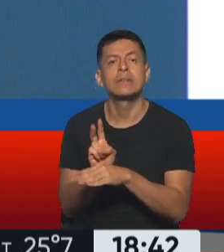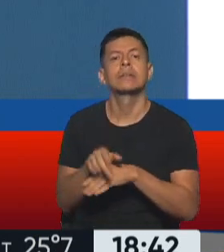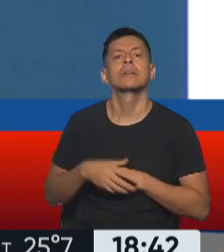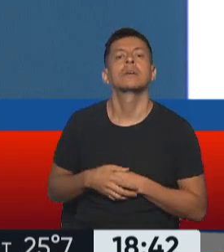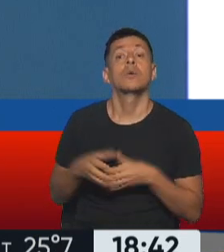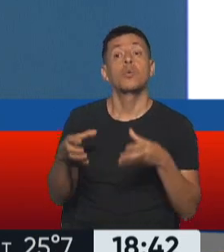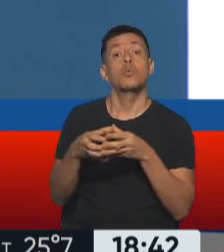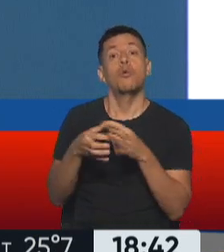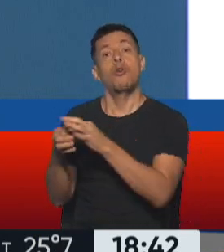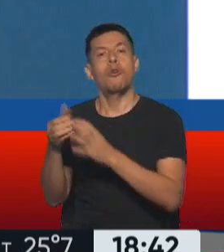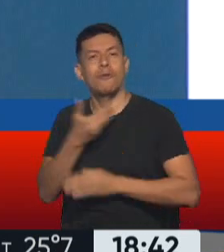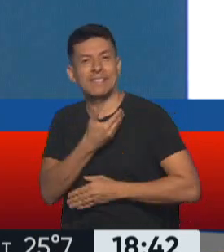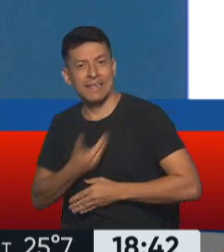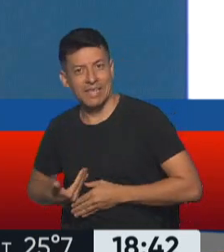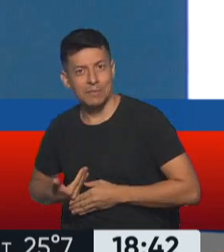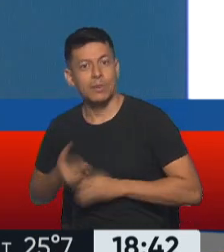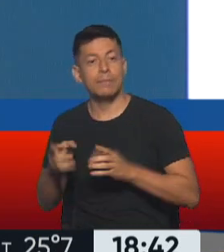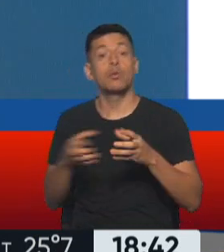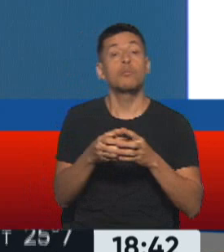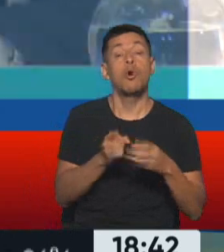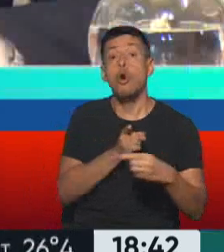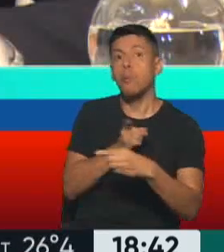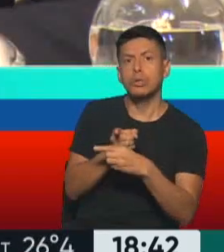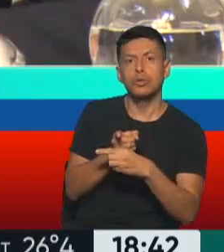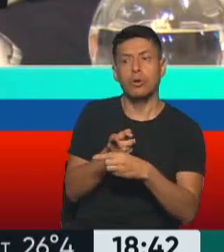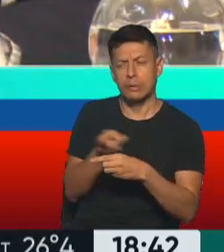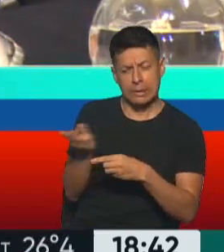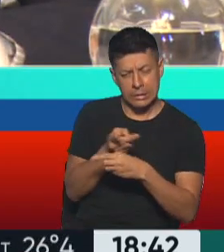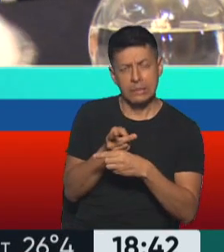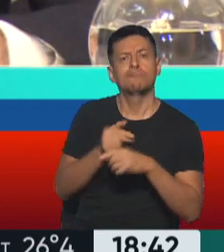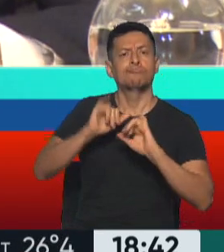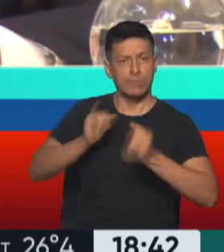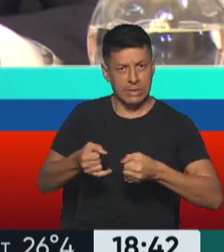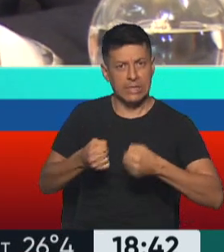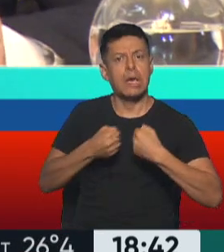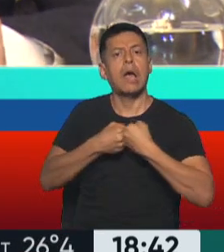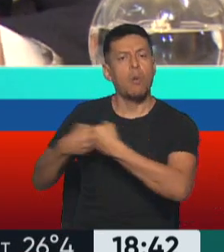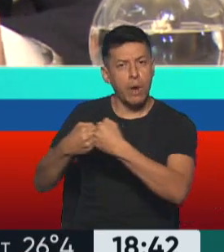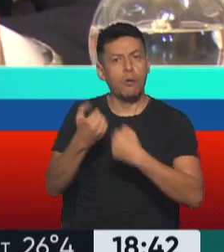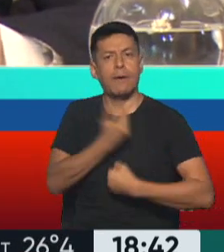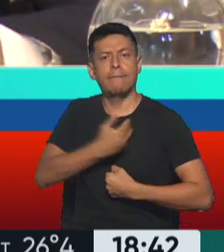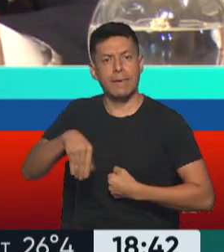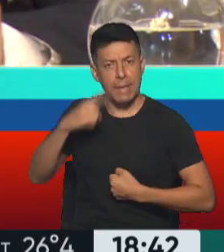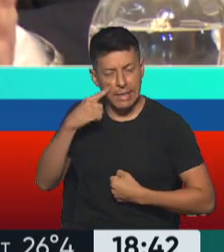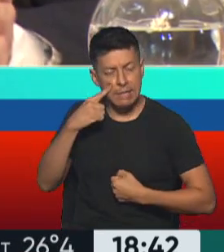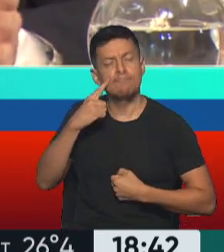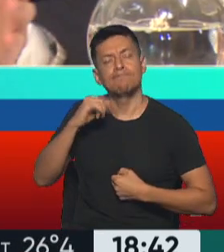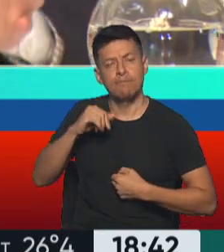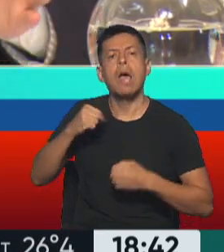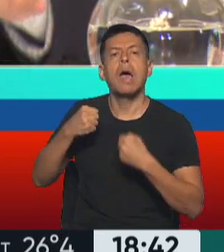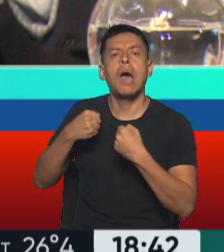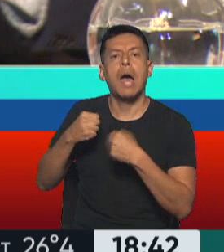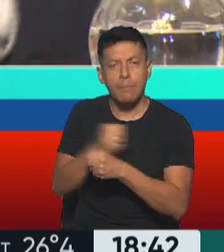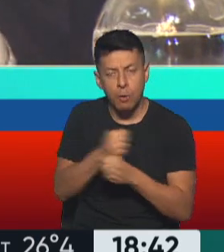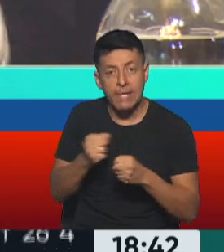del oficialismo y también de la oposición que optaron por aprobar el acuerdo con el Fondo Monetario, que es, bueno, la economía estará encorsetada,